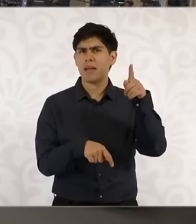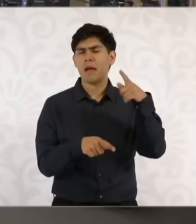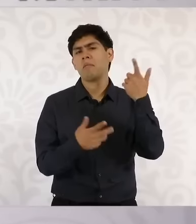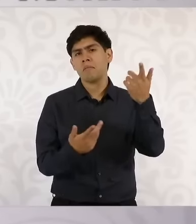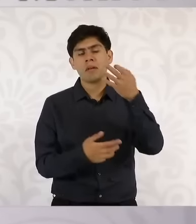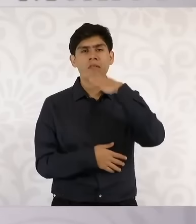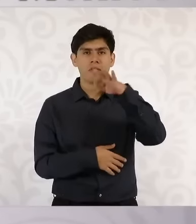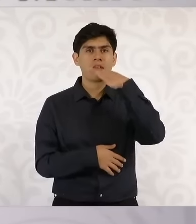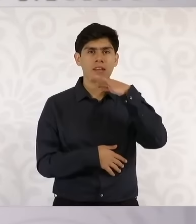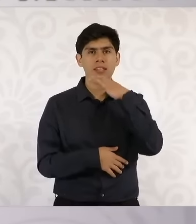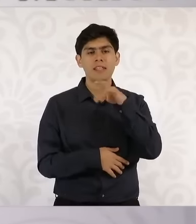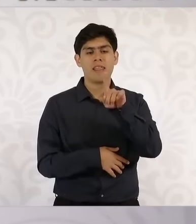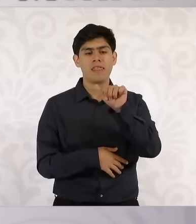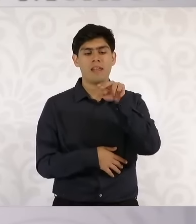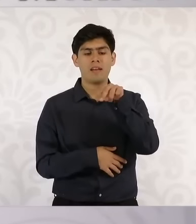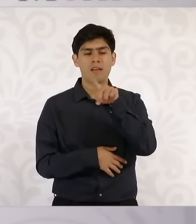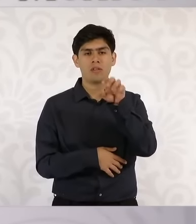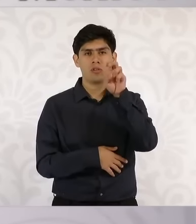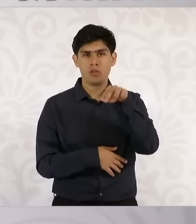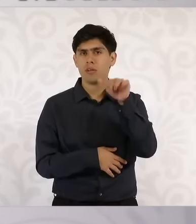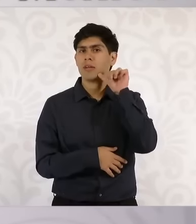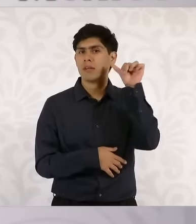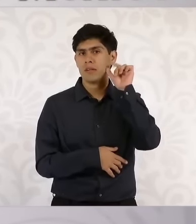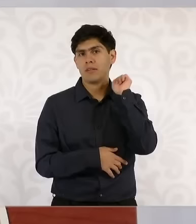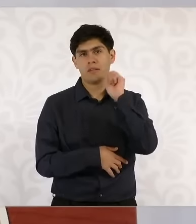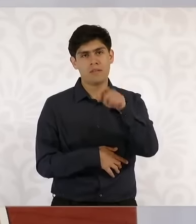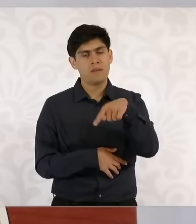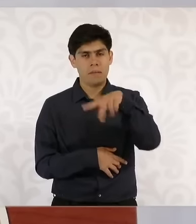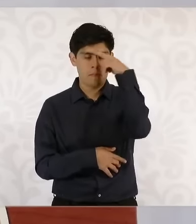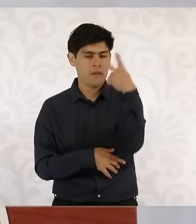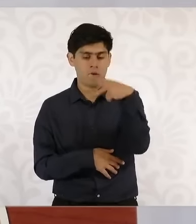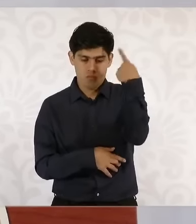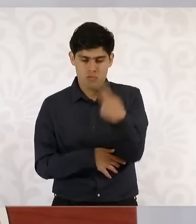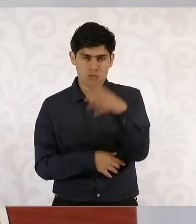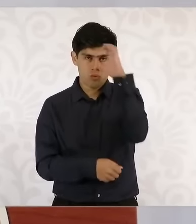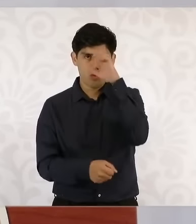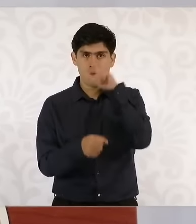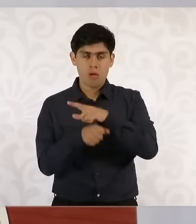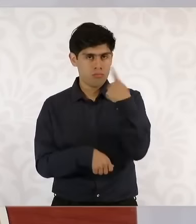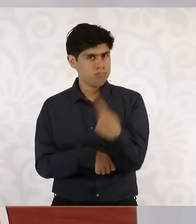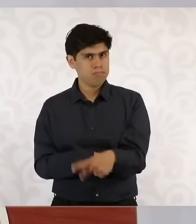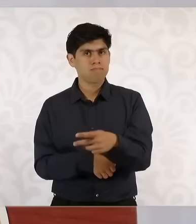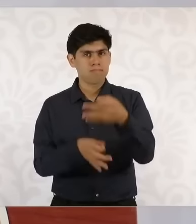declararon patrimonio cultural, estaba feliz. Ayer cuando llegamos de